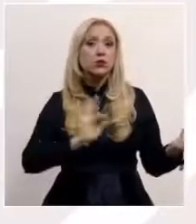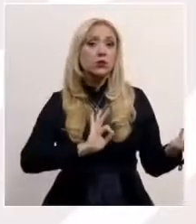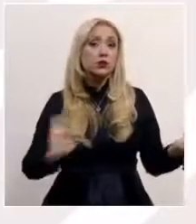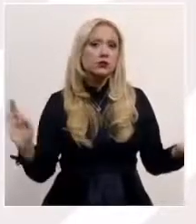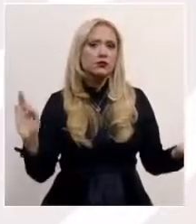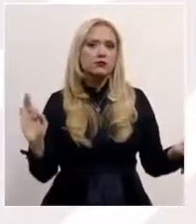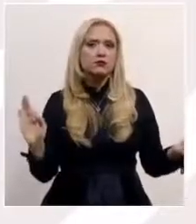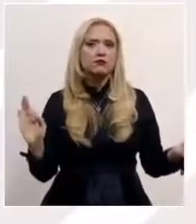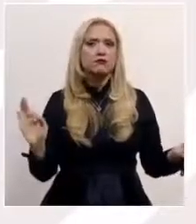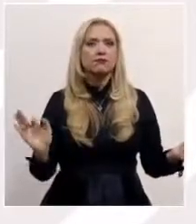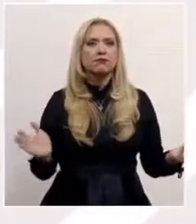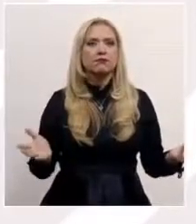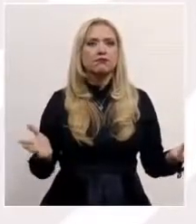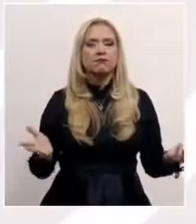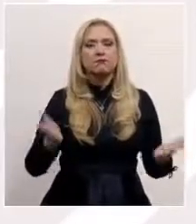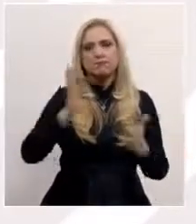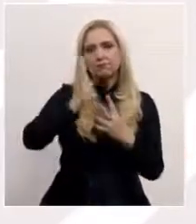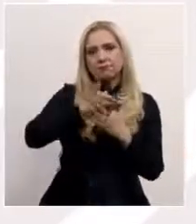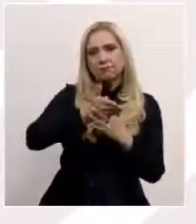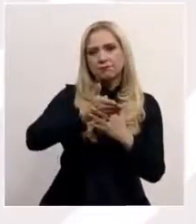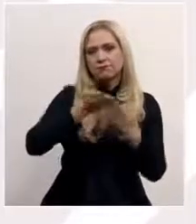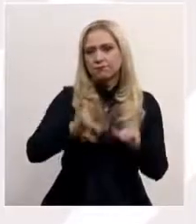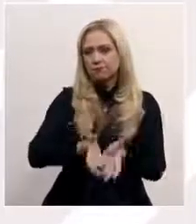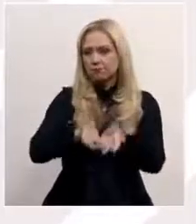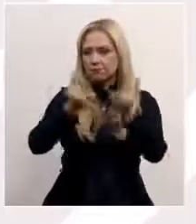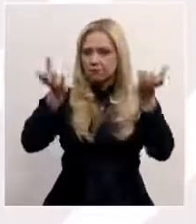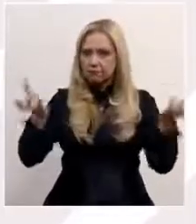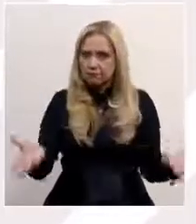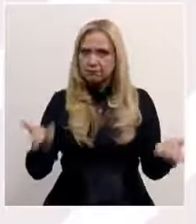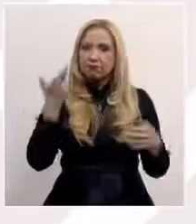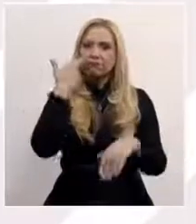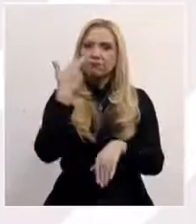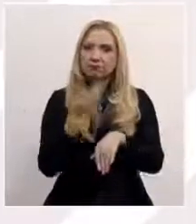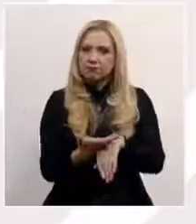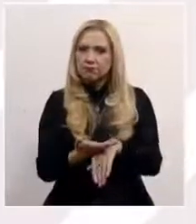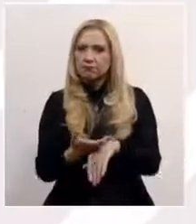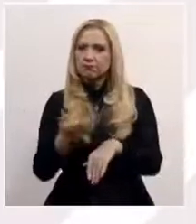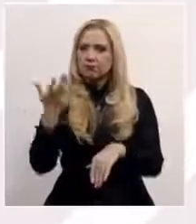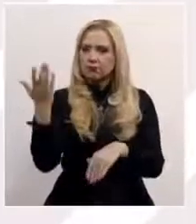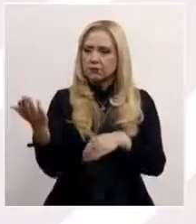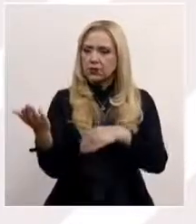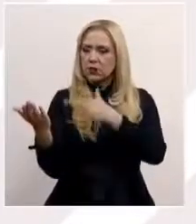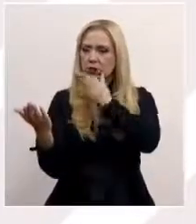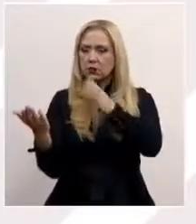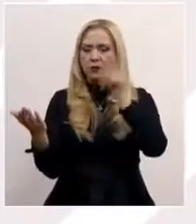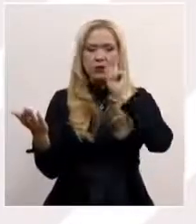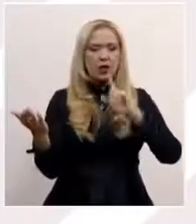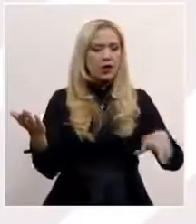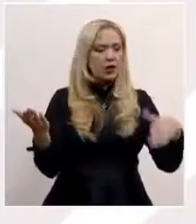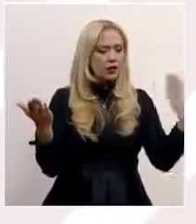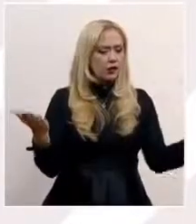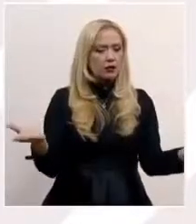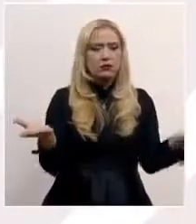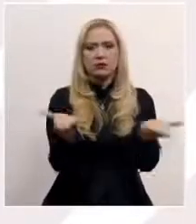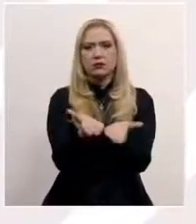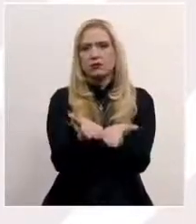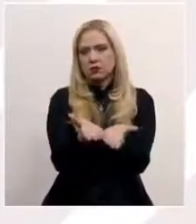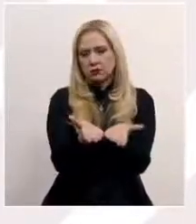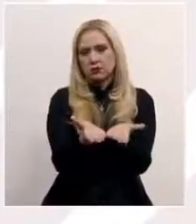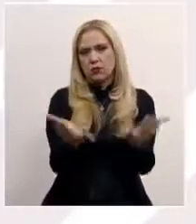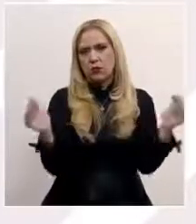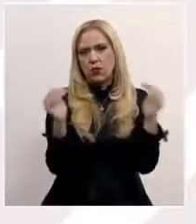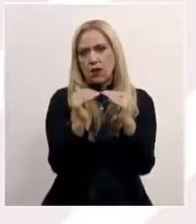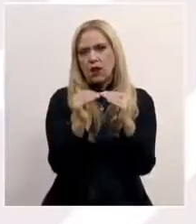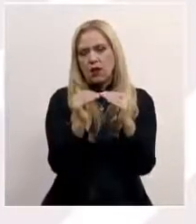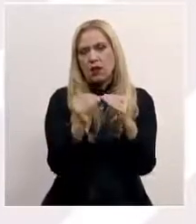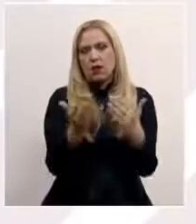o sea, repartir esfuerzos, responsabilidades, pero también, o sea, todas las implicaciones que